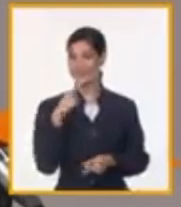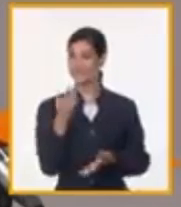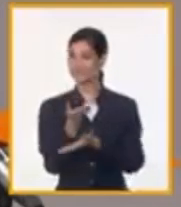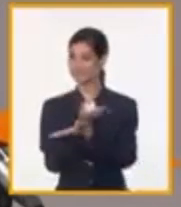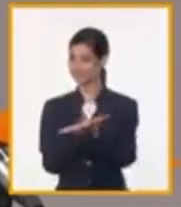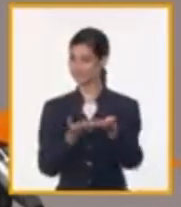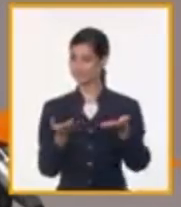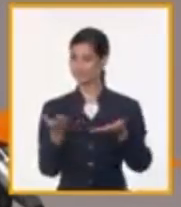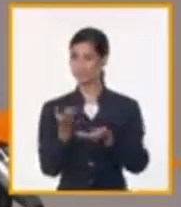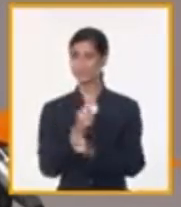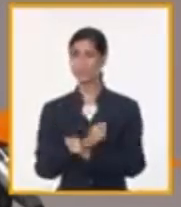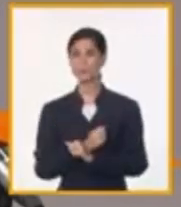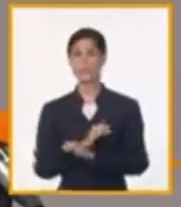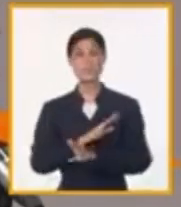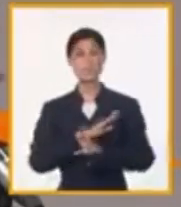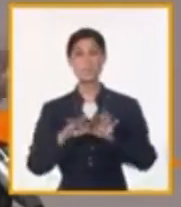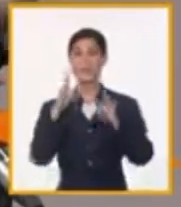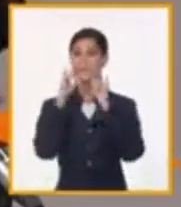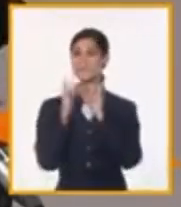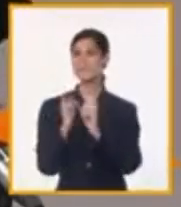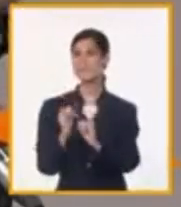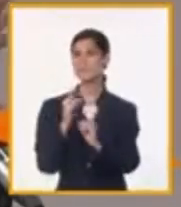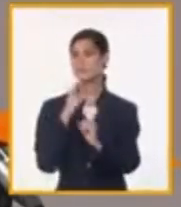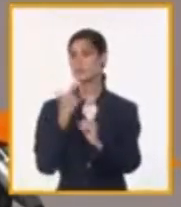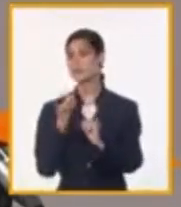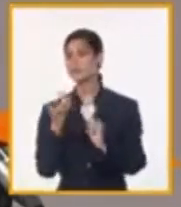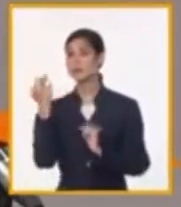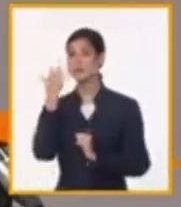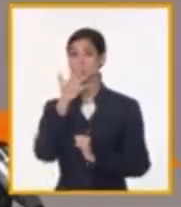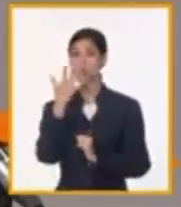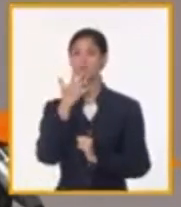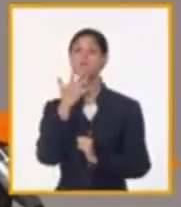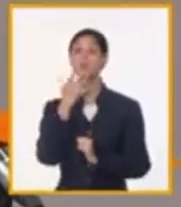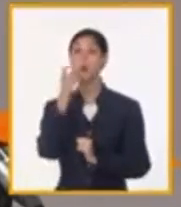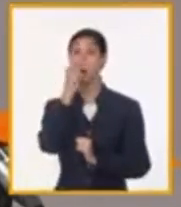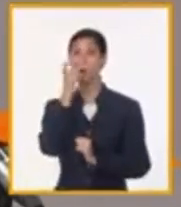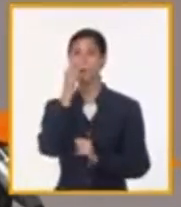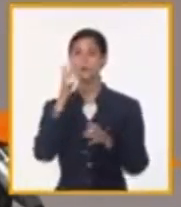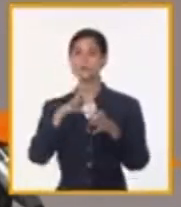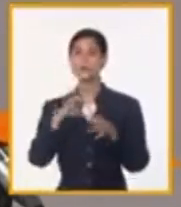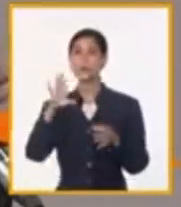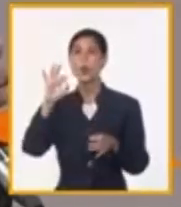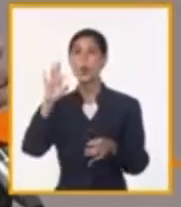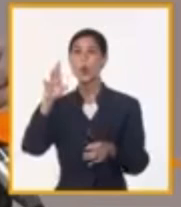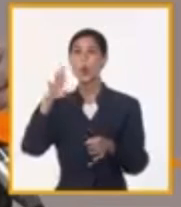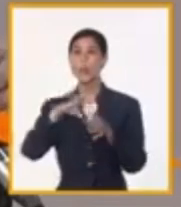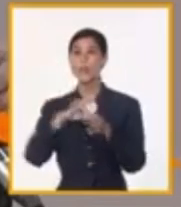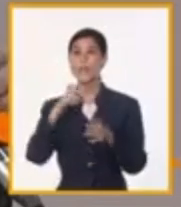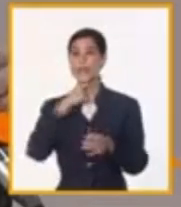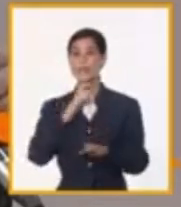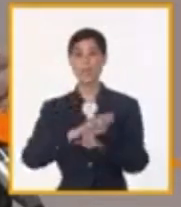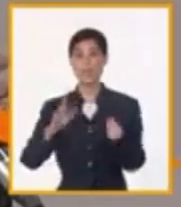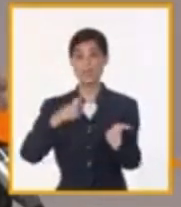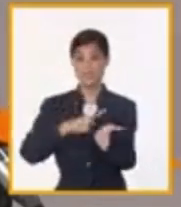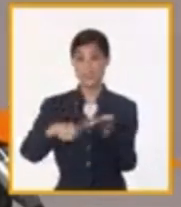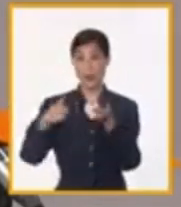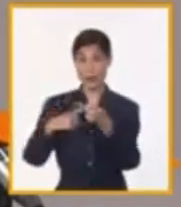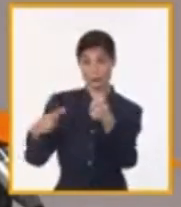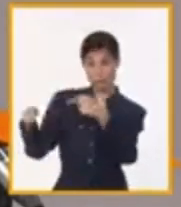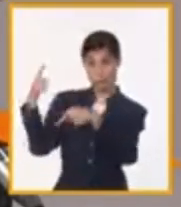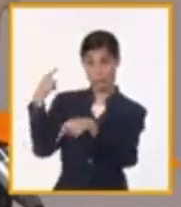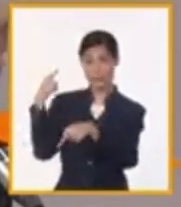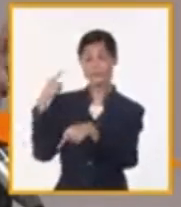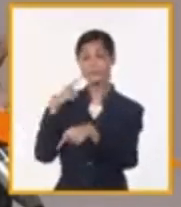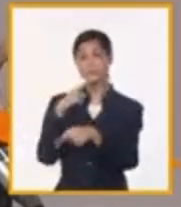que acabamos de ver esta noticia de Jorge Rodríguez que ocurrió a finales de la semana pasada es si habría que catalogarlo de alguna manera es